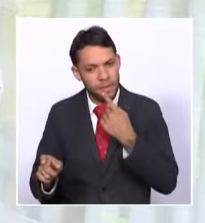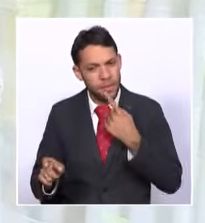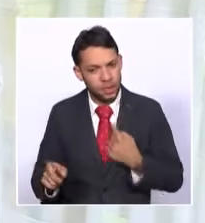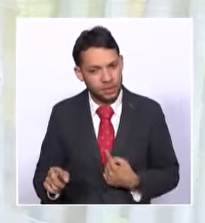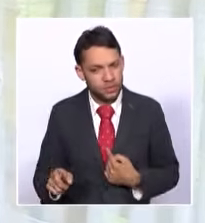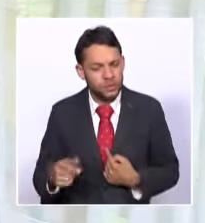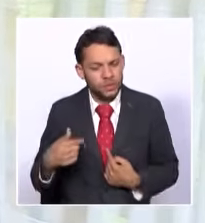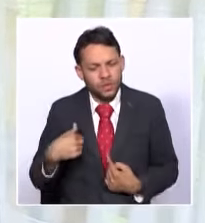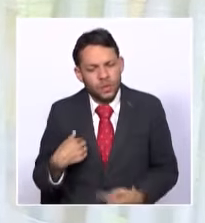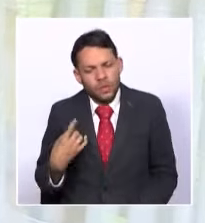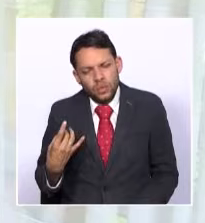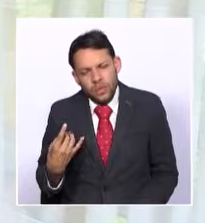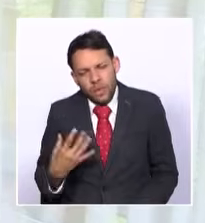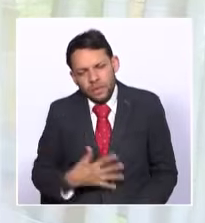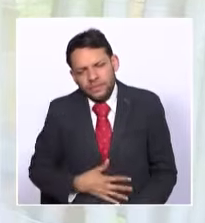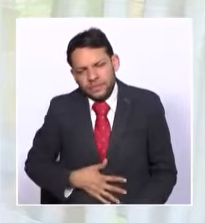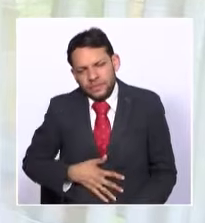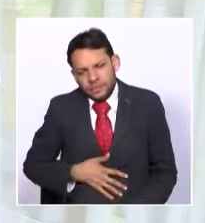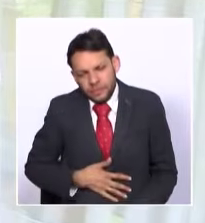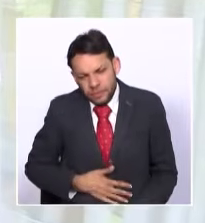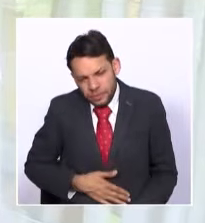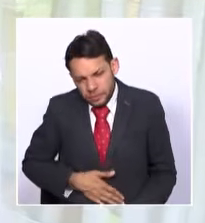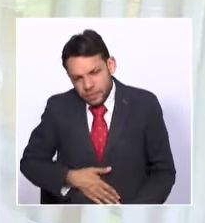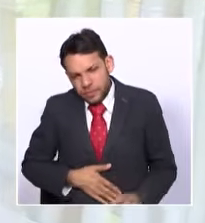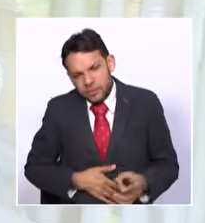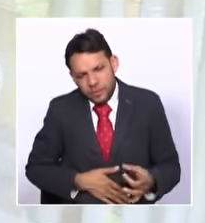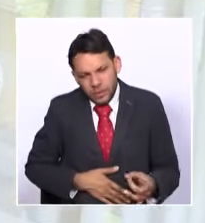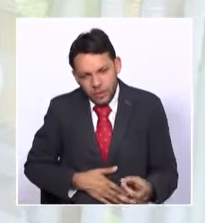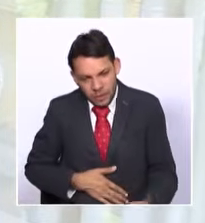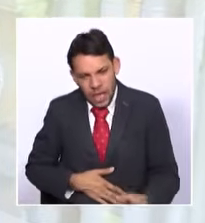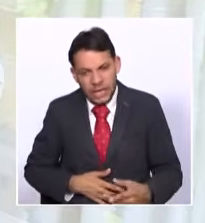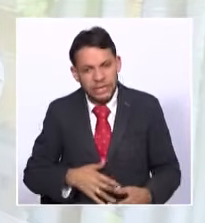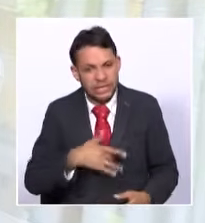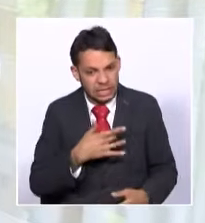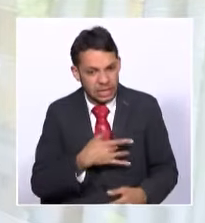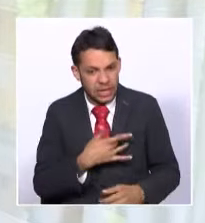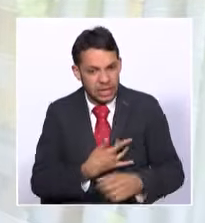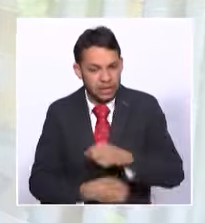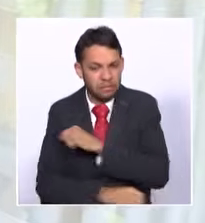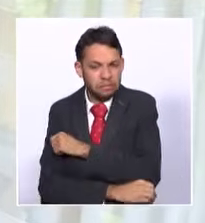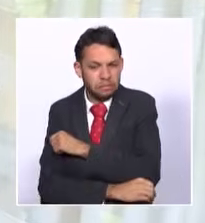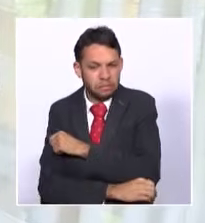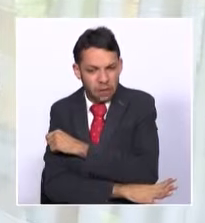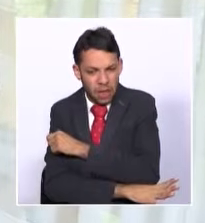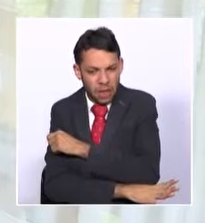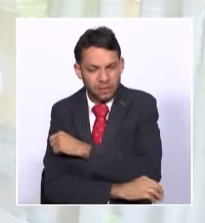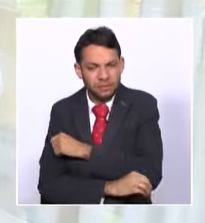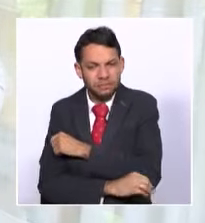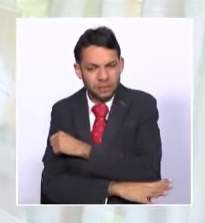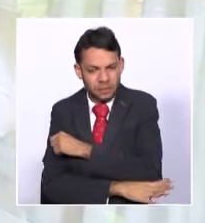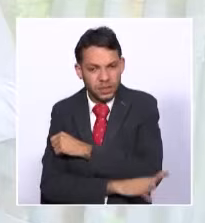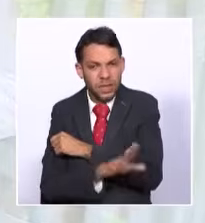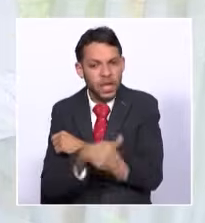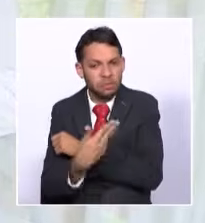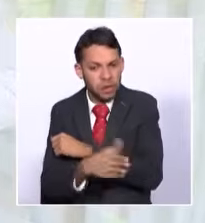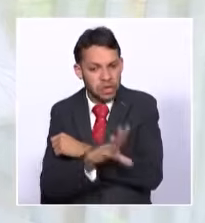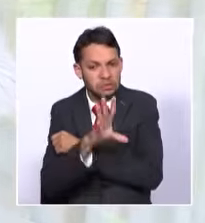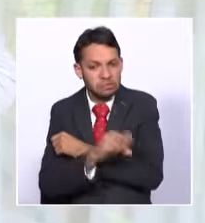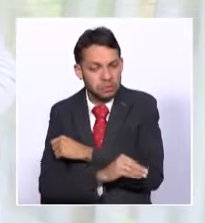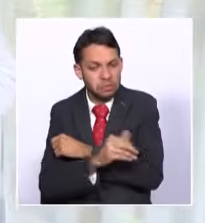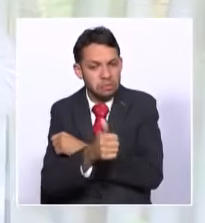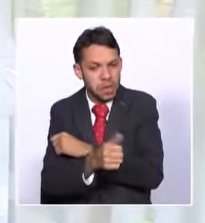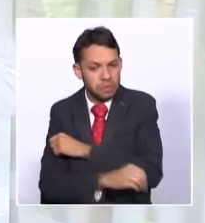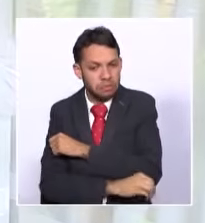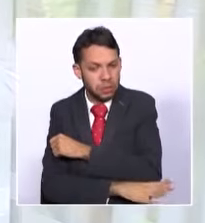tengo un dolor abdominal y eso me da cuando yo siento gases, y bota los gases y mejora. Y en cambio hay